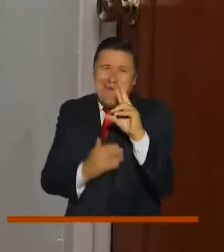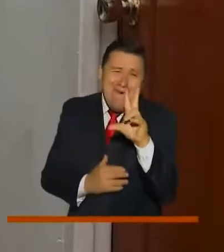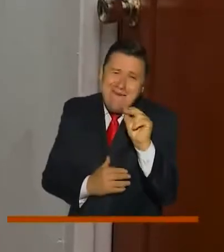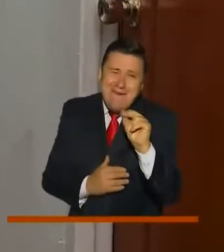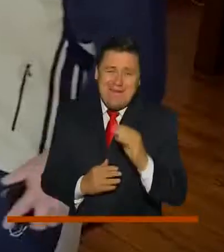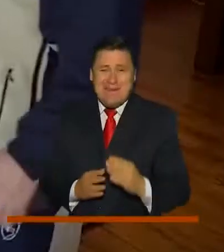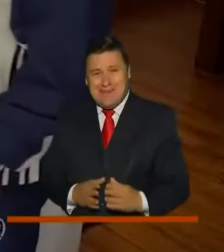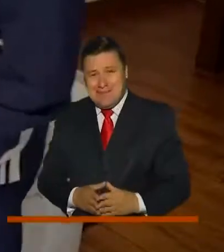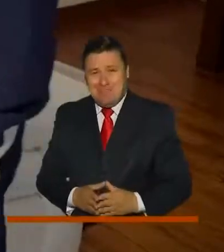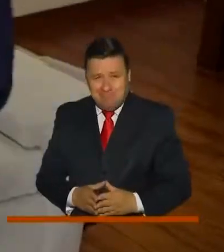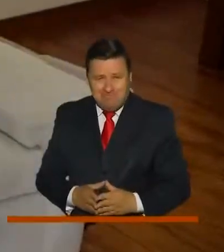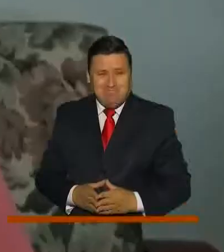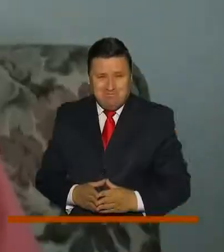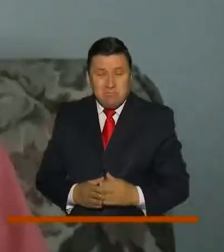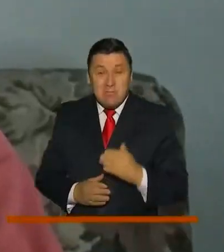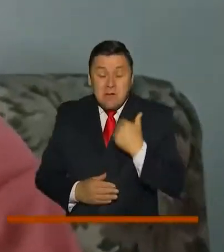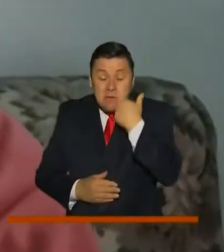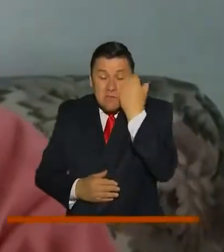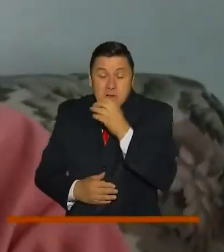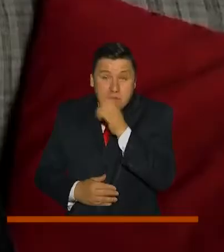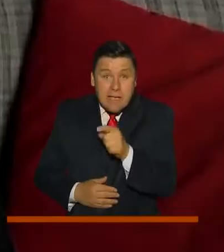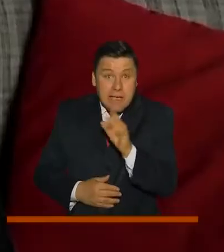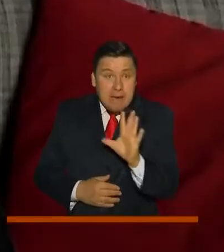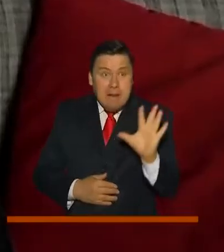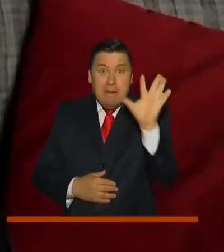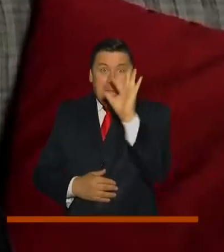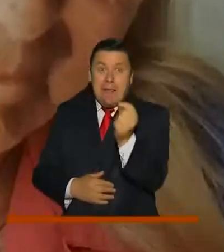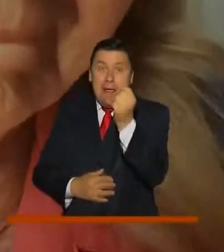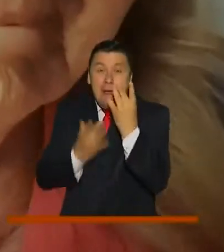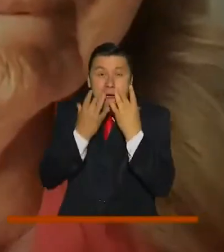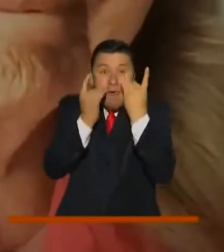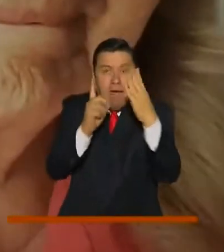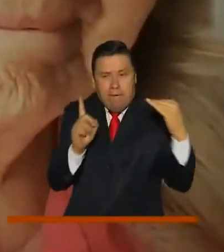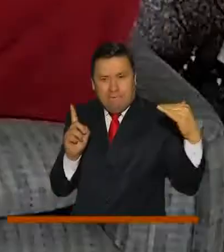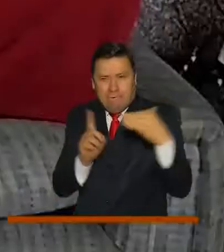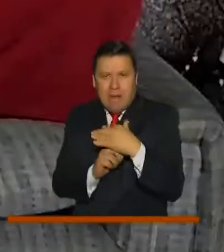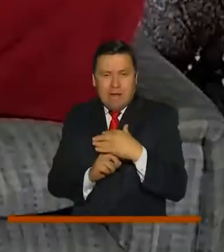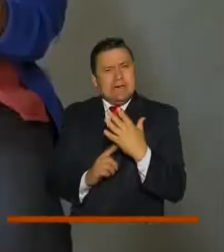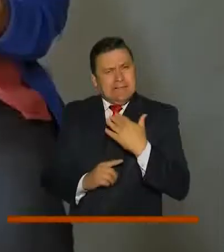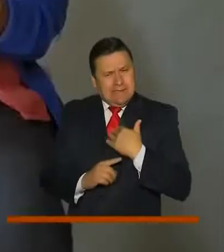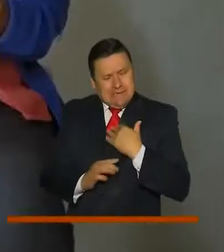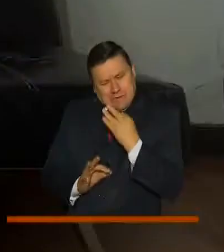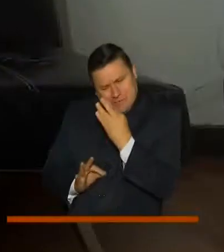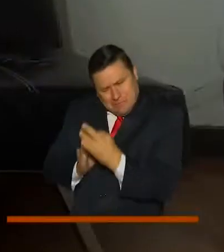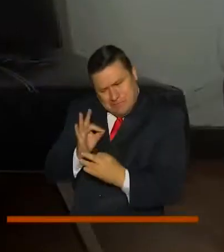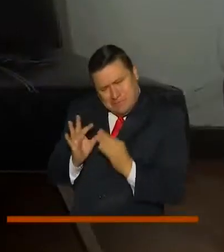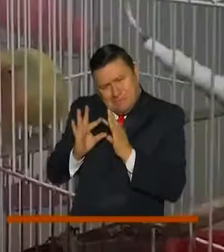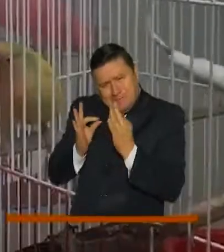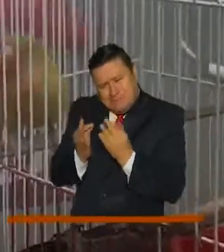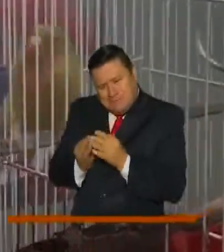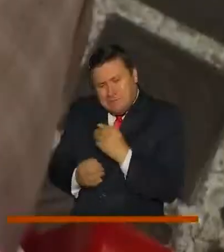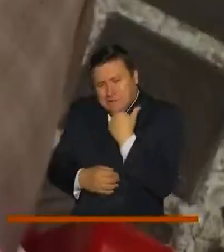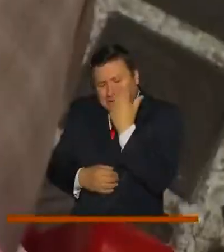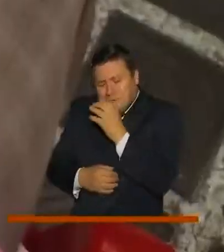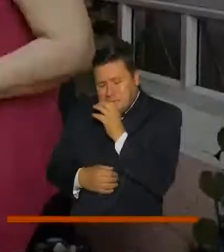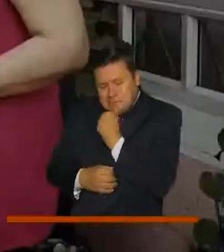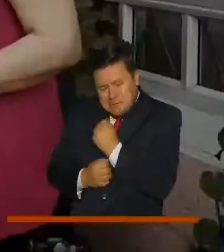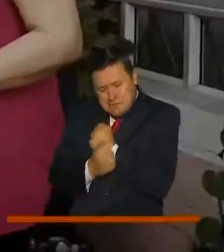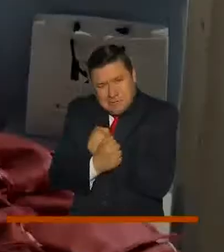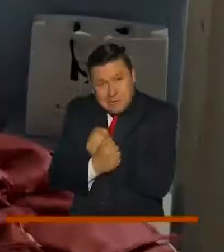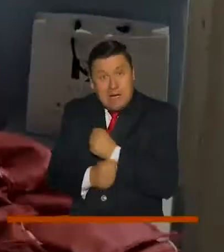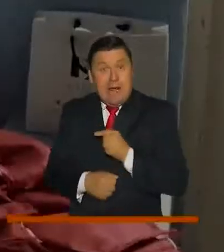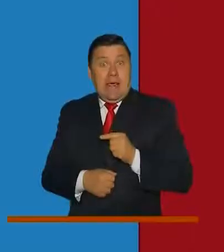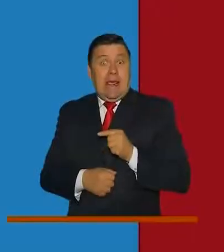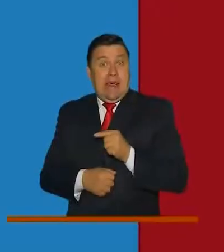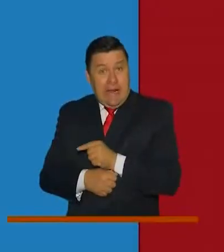salgas. En los mayores, el virus es más grave. Vamos a cuidar a nuestros queridos adultos